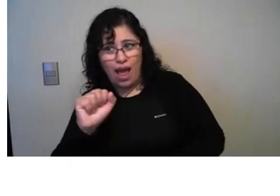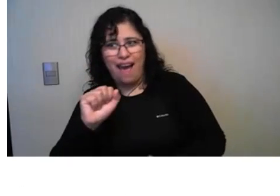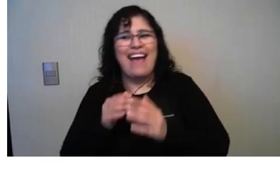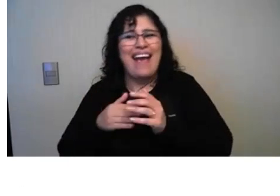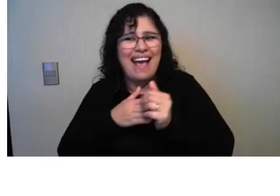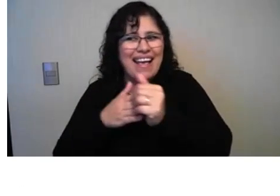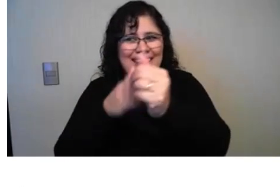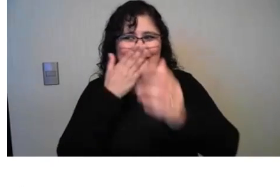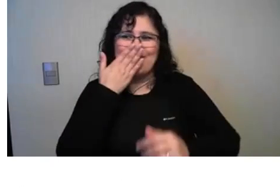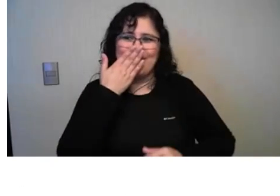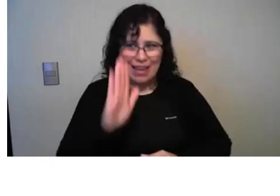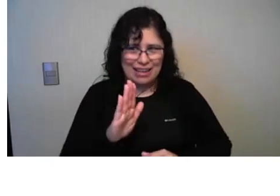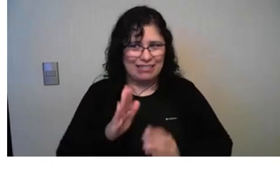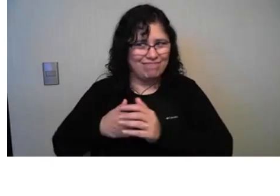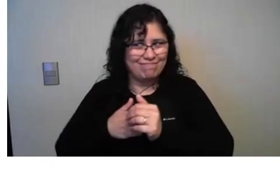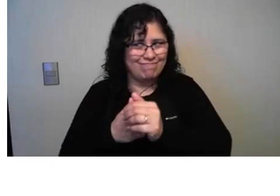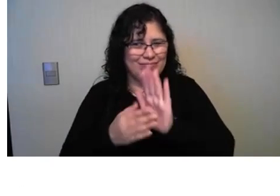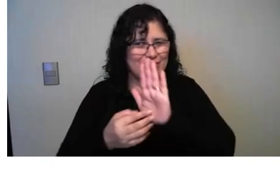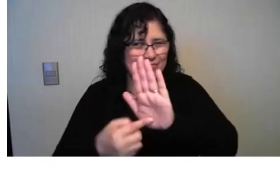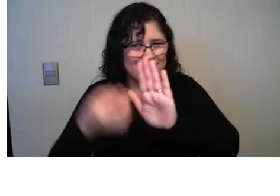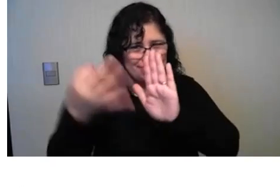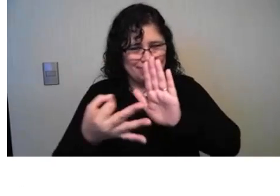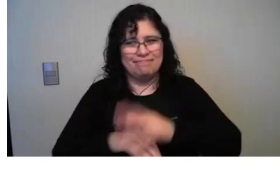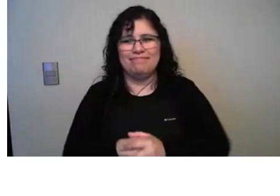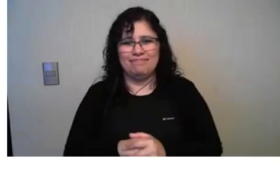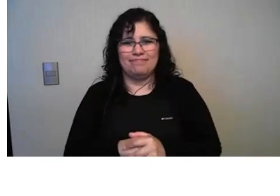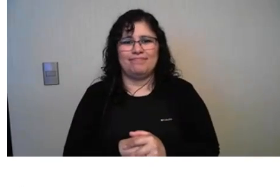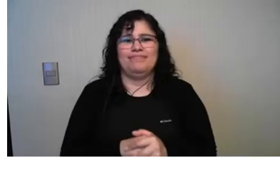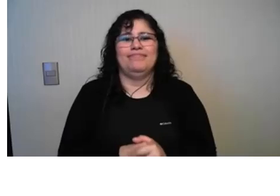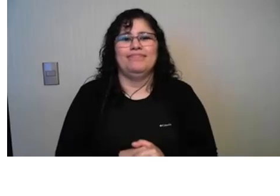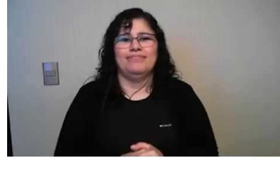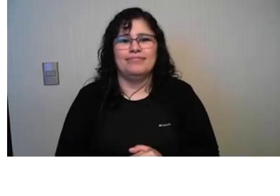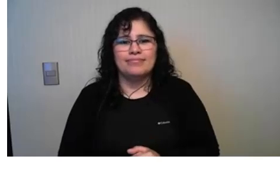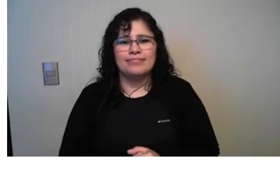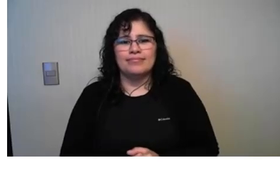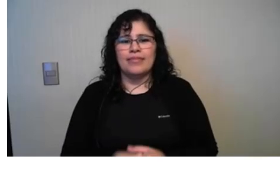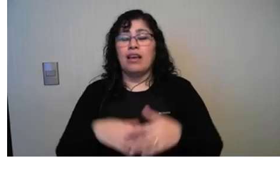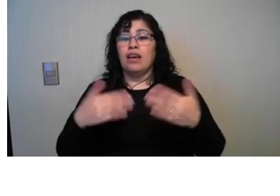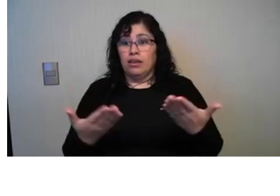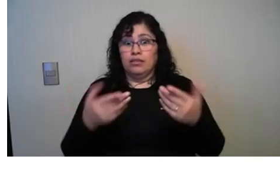anterior y todo esto es posterior, o ventral y dorsal. Bien. Entonces, tenemos